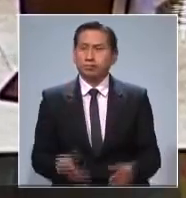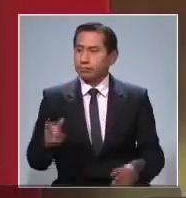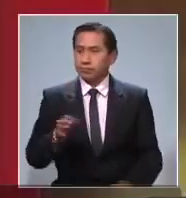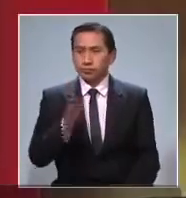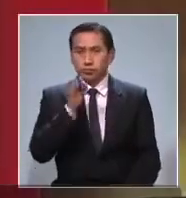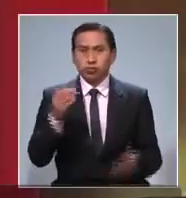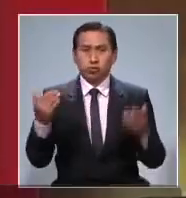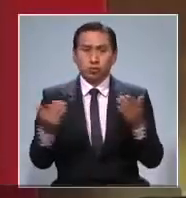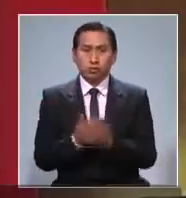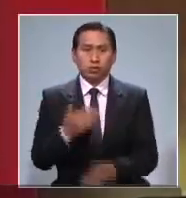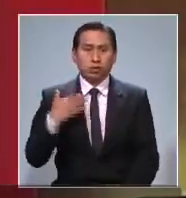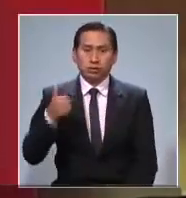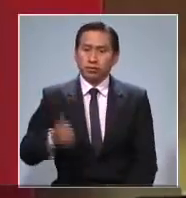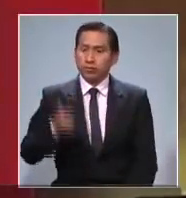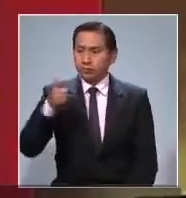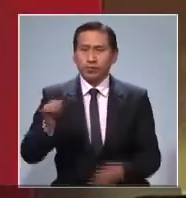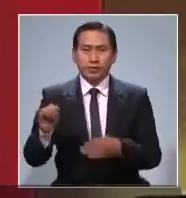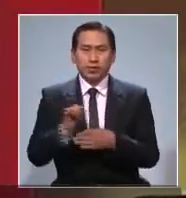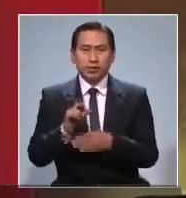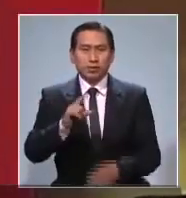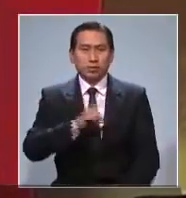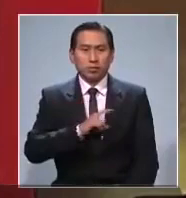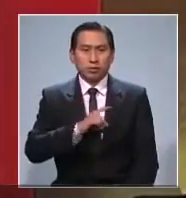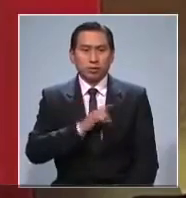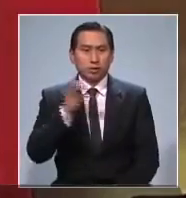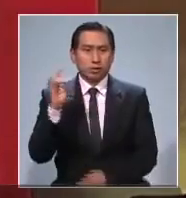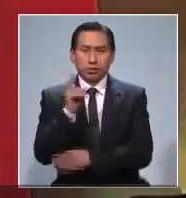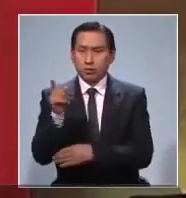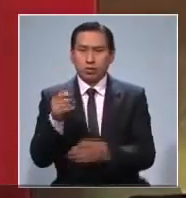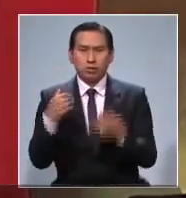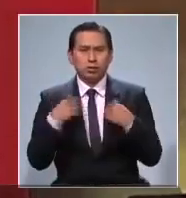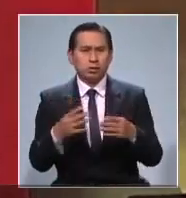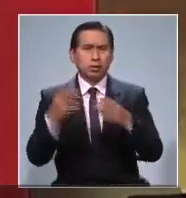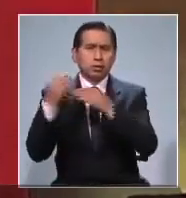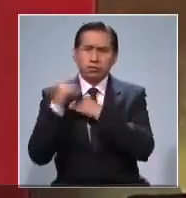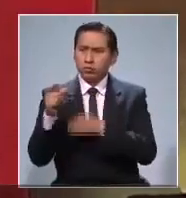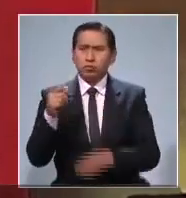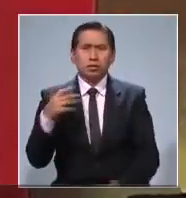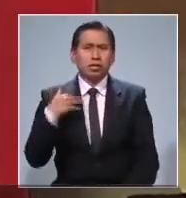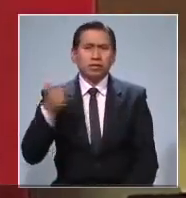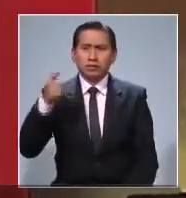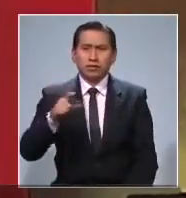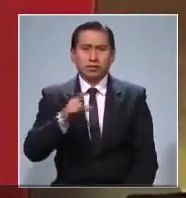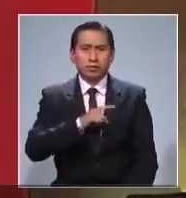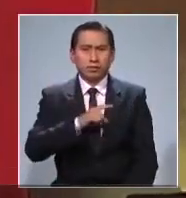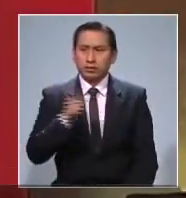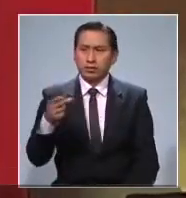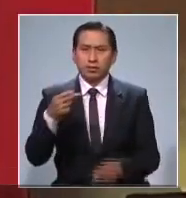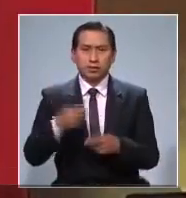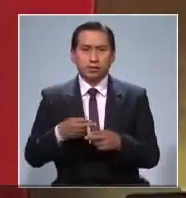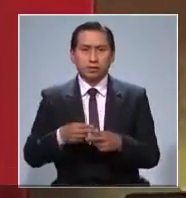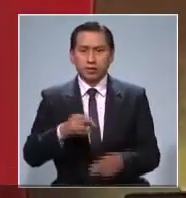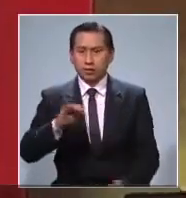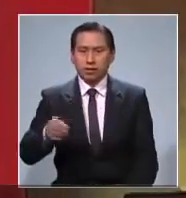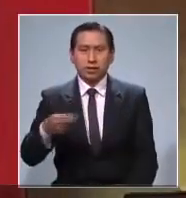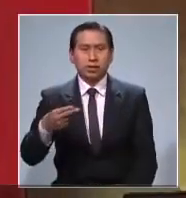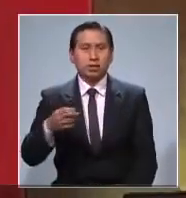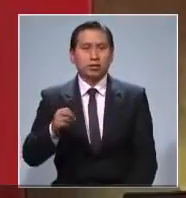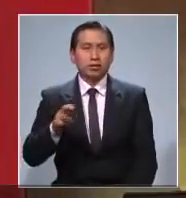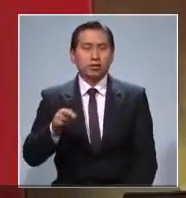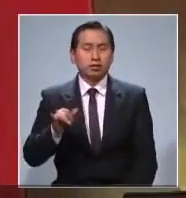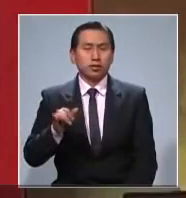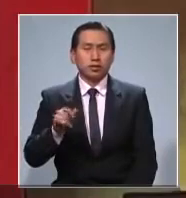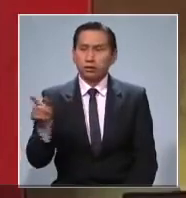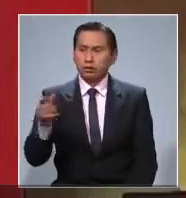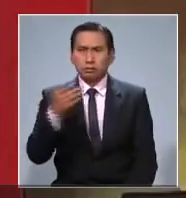al nuevo comandante general interino de la Policía Nacional, cargo que recae en el coronel Johnny Aguilera. El presidente ha manifestado de